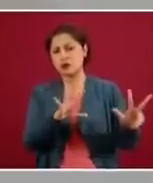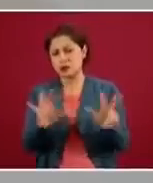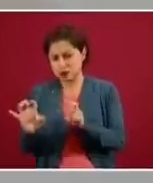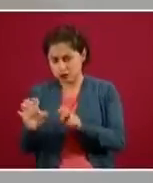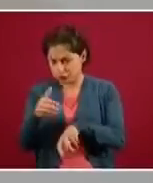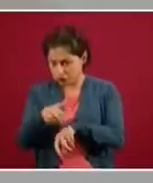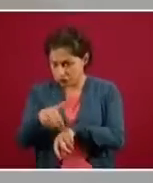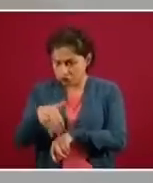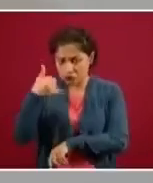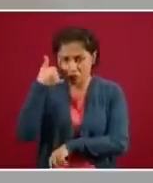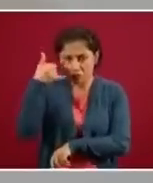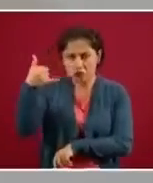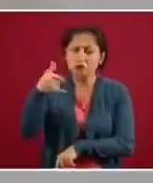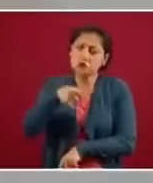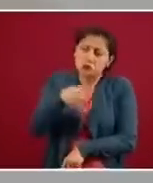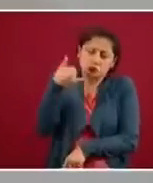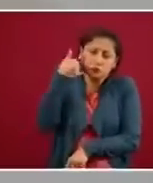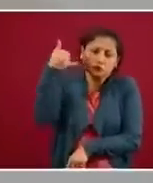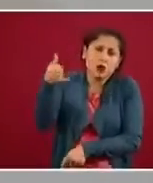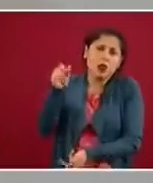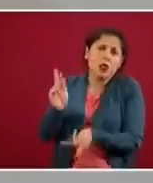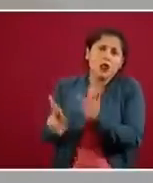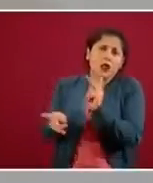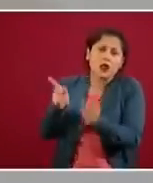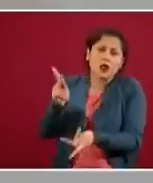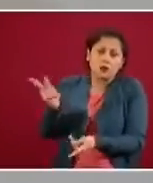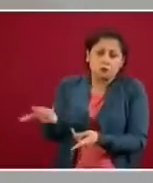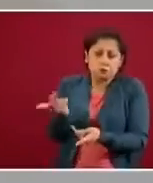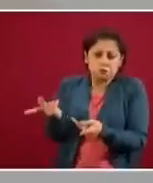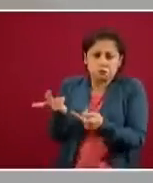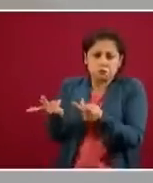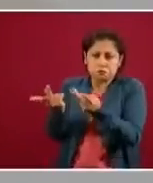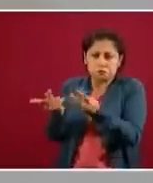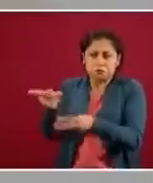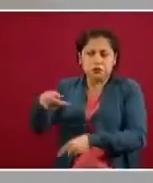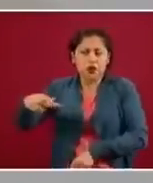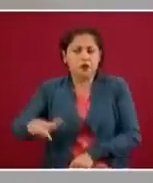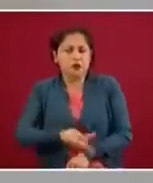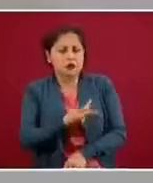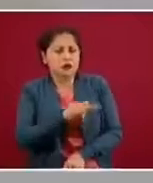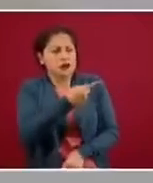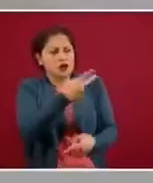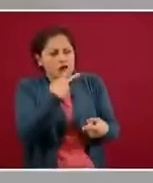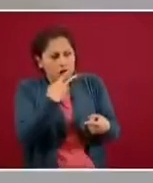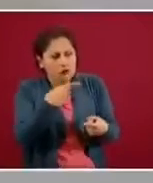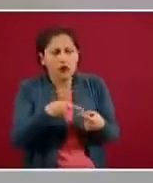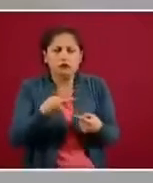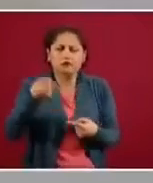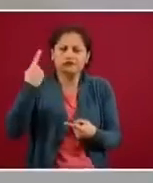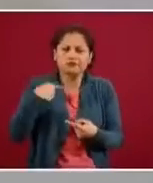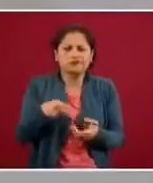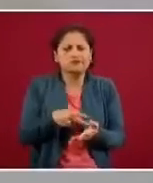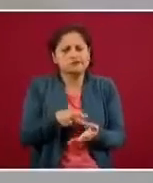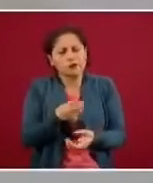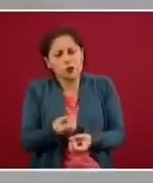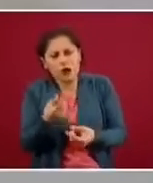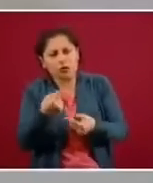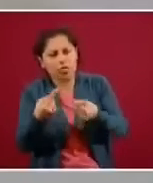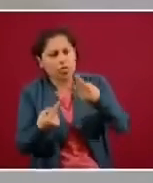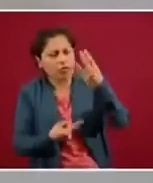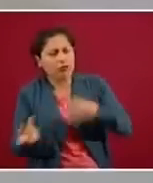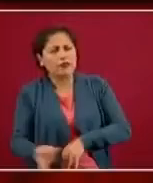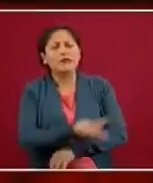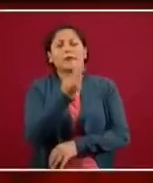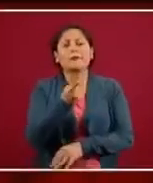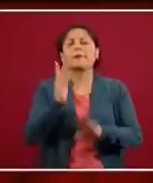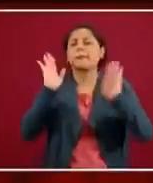le va a asesorar y que le diga, le va a hacer preguntas, oiga, ¿usted fuma? Sí, ¿cuándo fumó otra? Y le va a decir, la recomendación es que sí vaya en